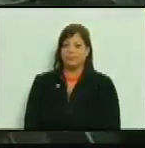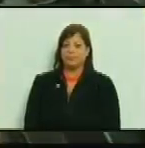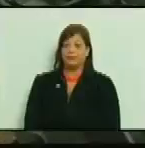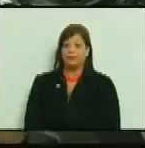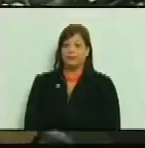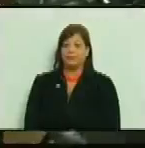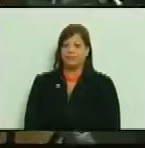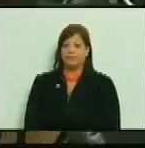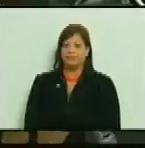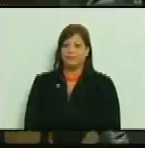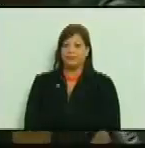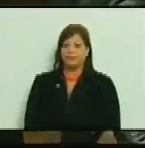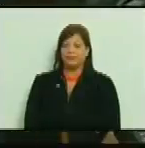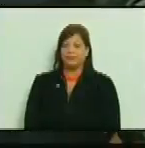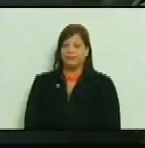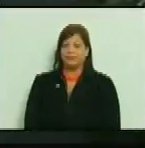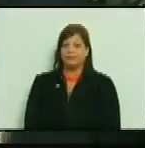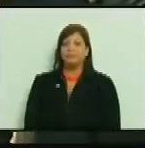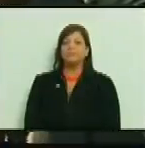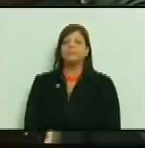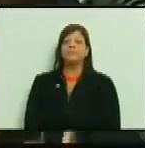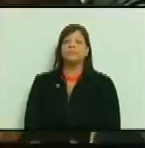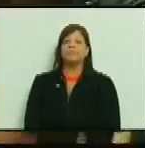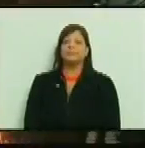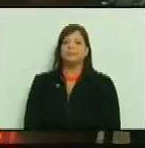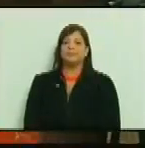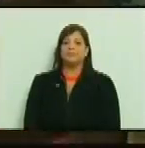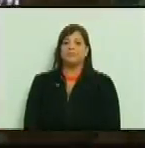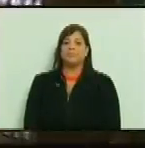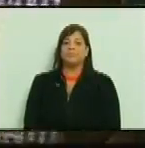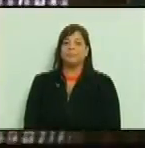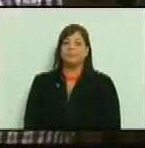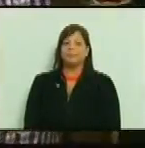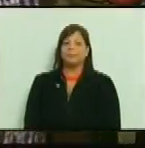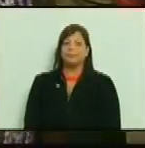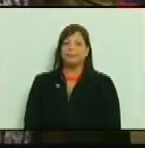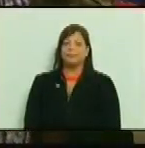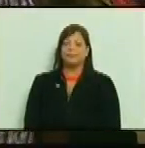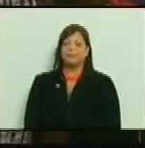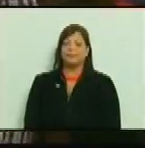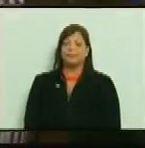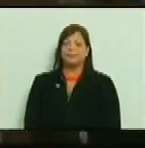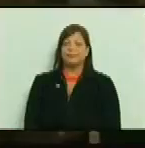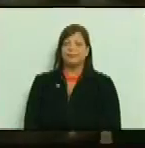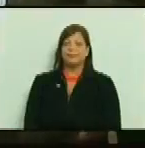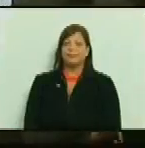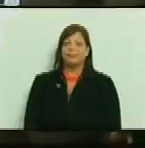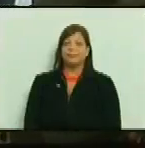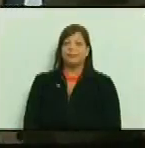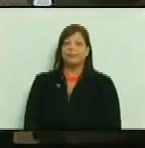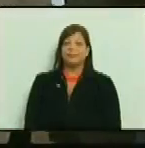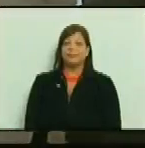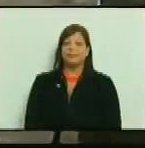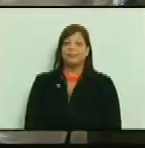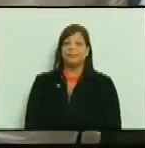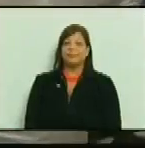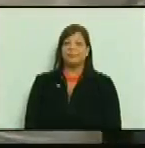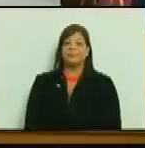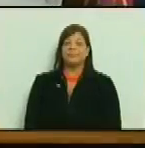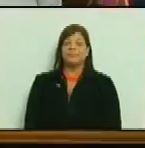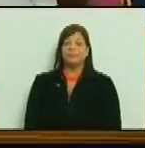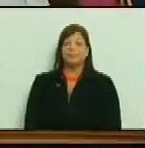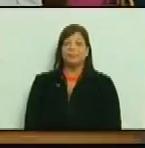de la Asamblea Nacional Constituyente, que se estará realizando el próximo jueves a las 10 de la mañana, según lo acaba de indicar